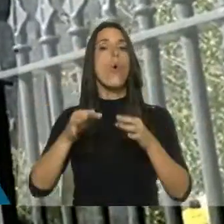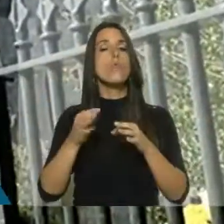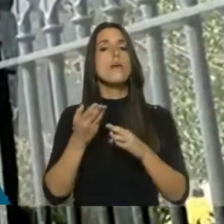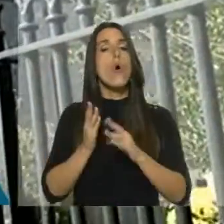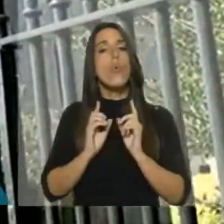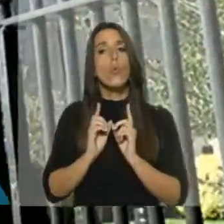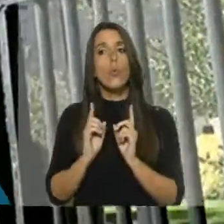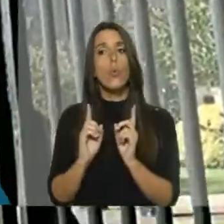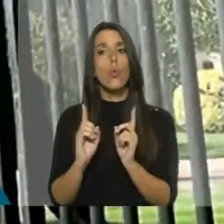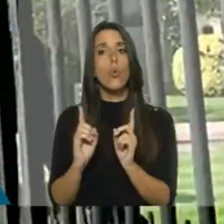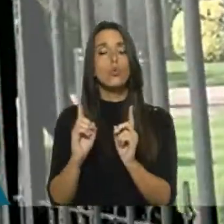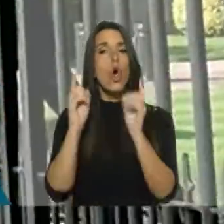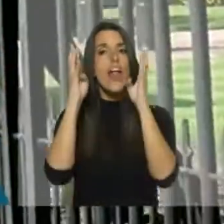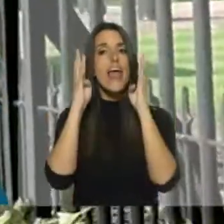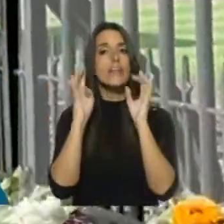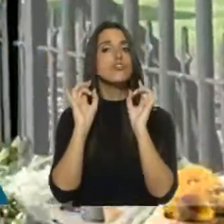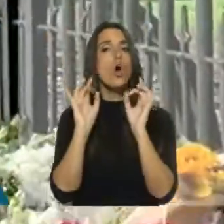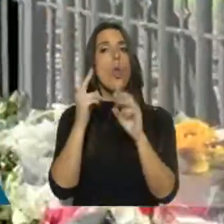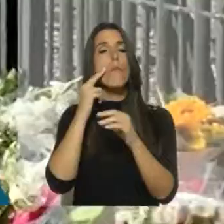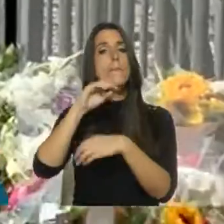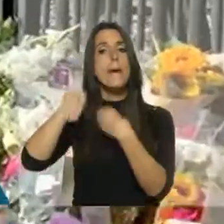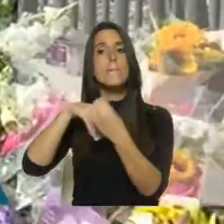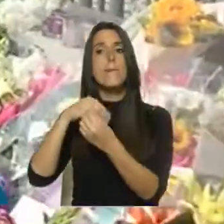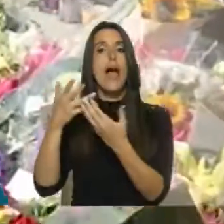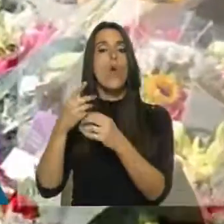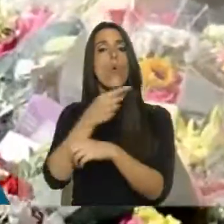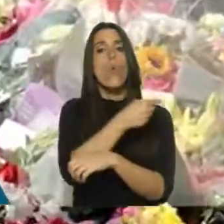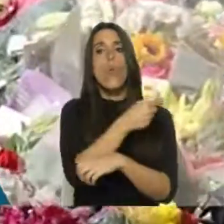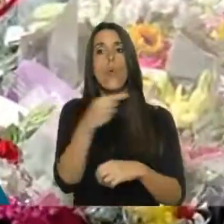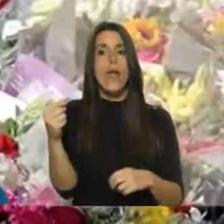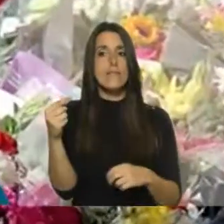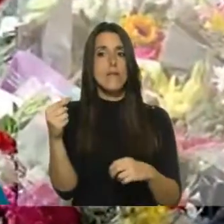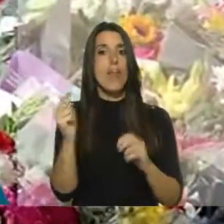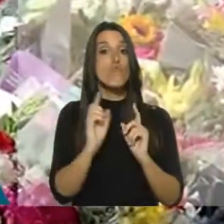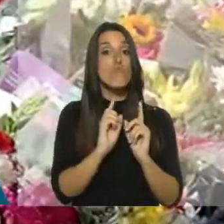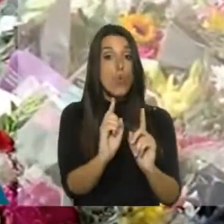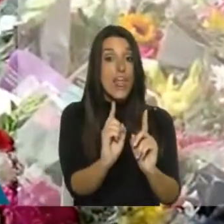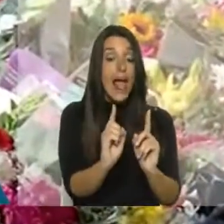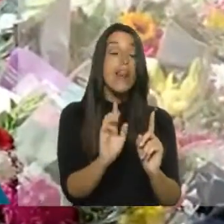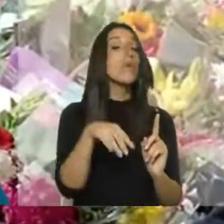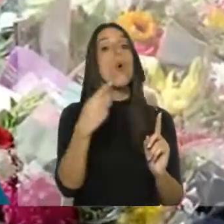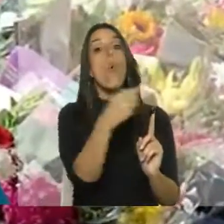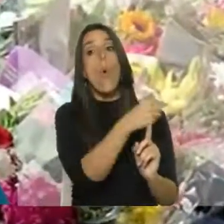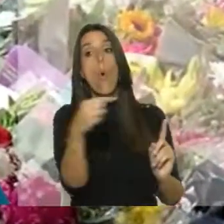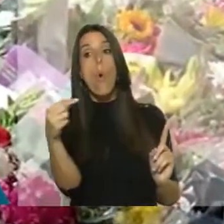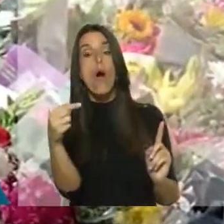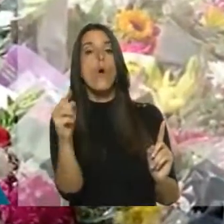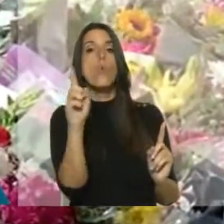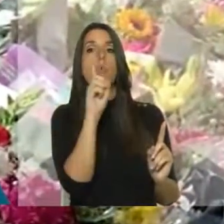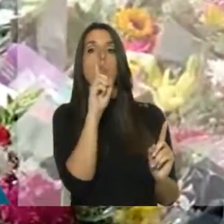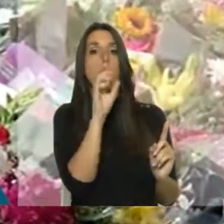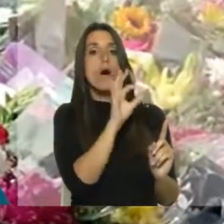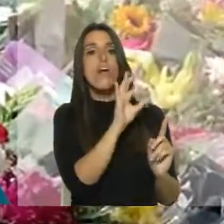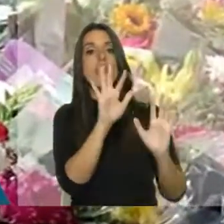real que afecta sólo a la realeza se extenderá hasta una semana después del funeral de estado por isabel 2a dentro de